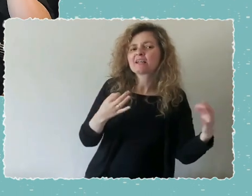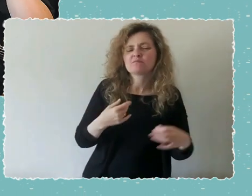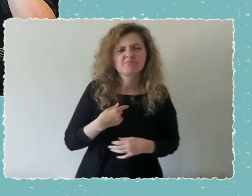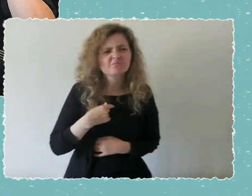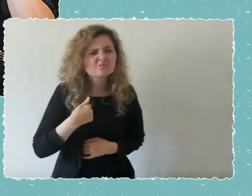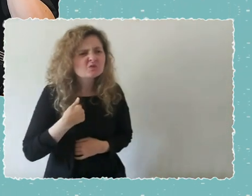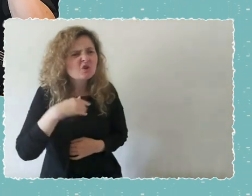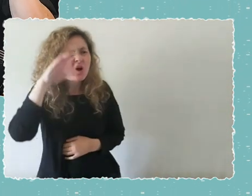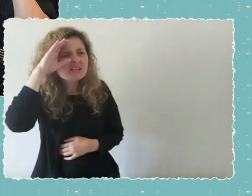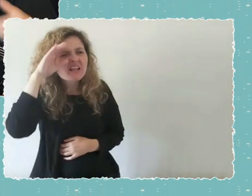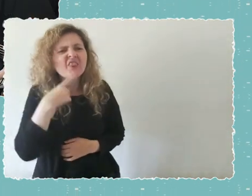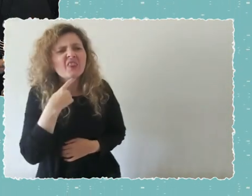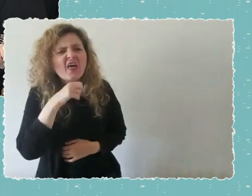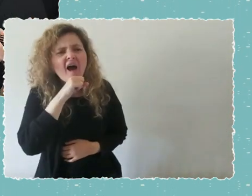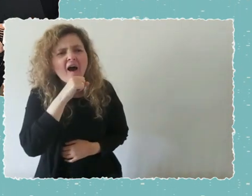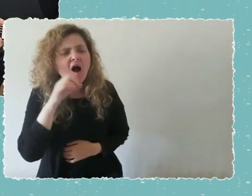Escoitando. Como?